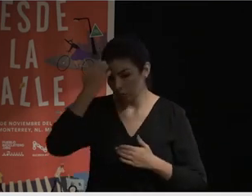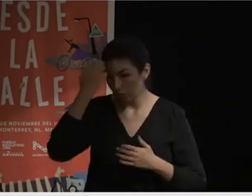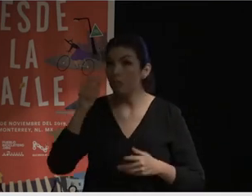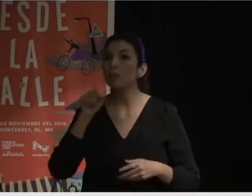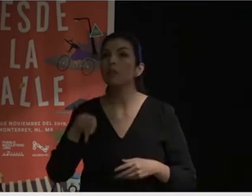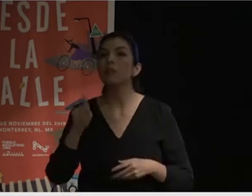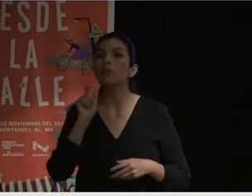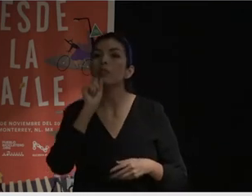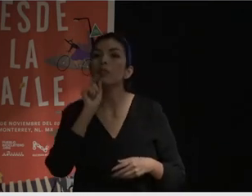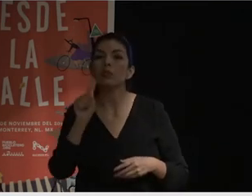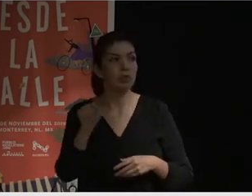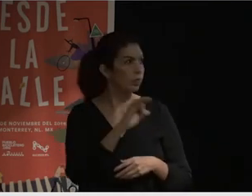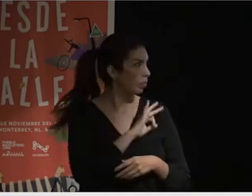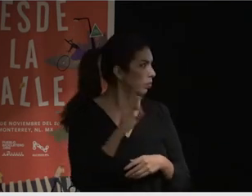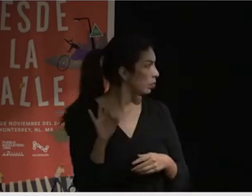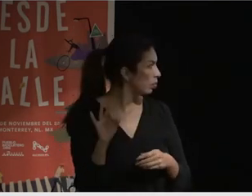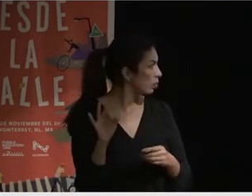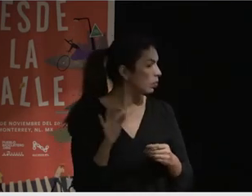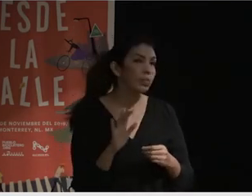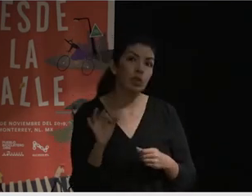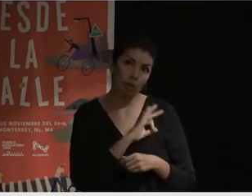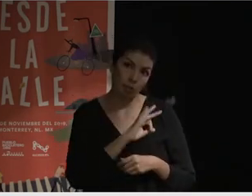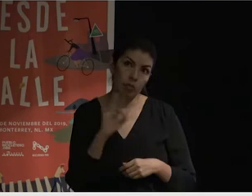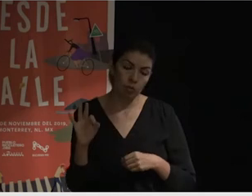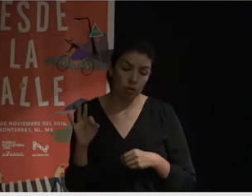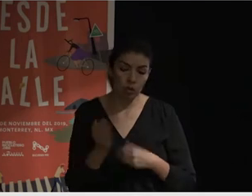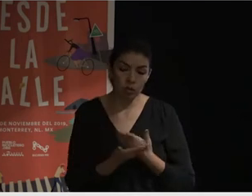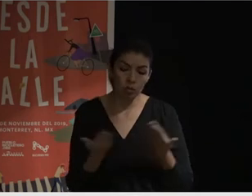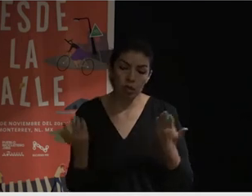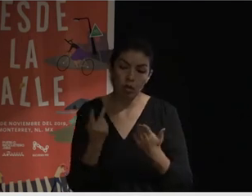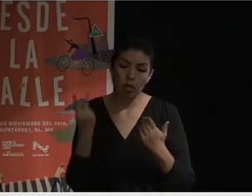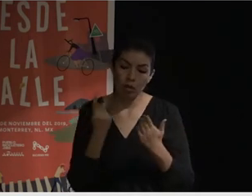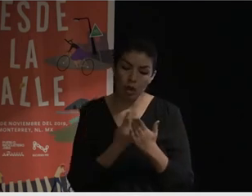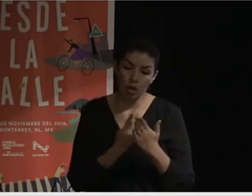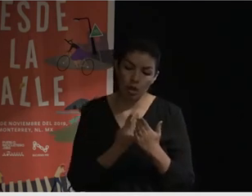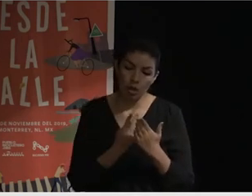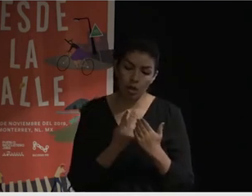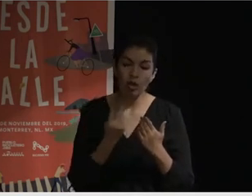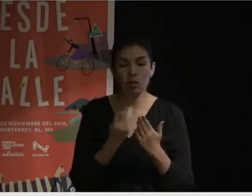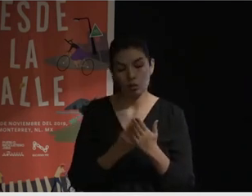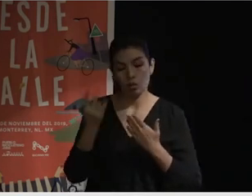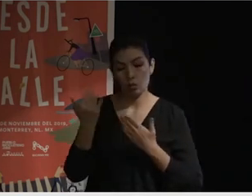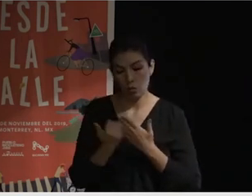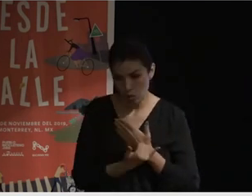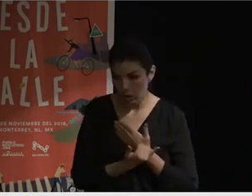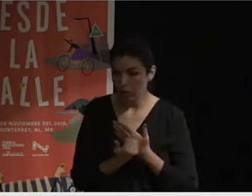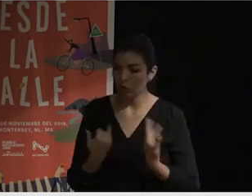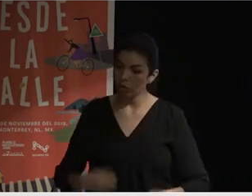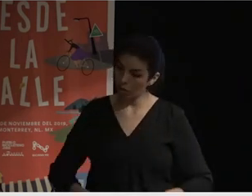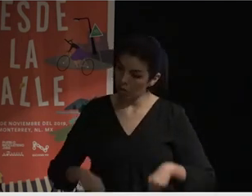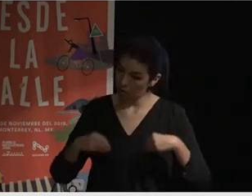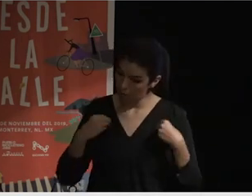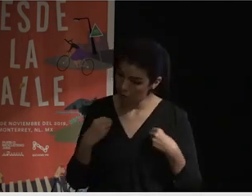Ciudad de México, que subsidiaba a la gente con créditos bastante interesantes para que la gente acompañara lo que llamamos